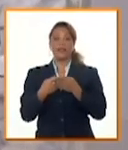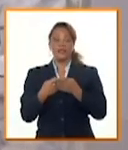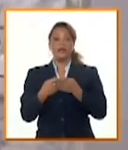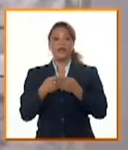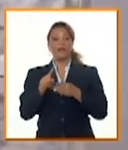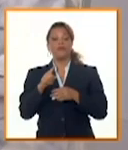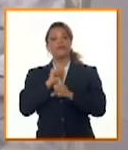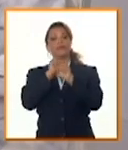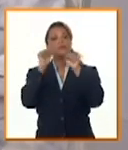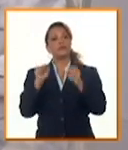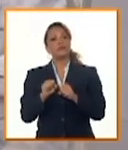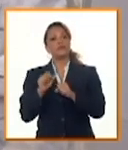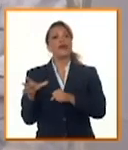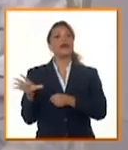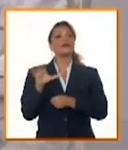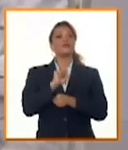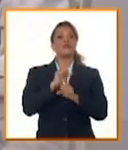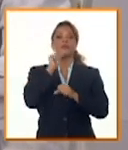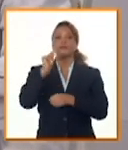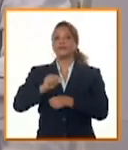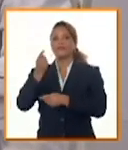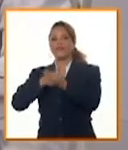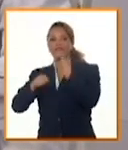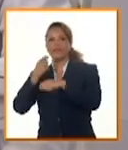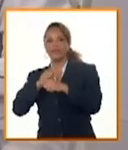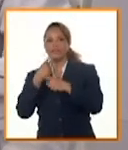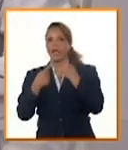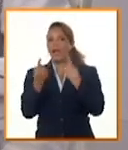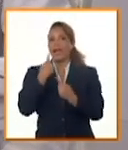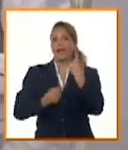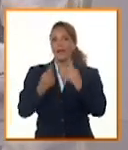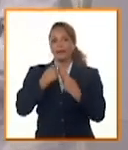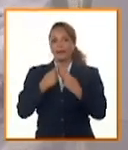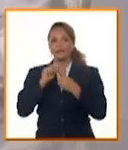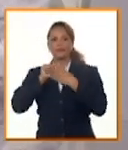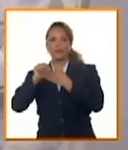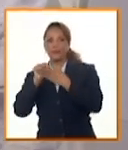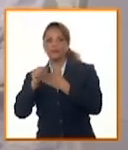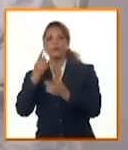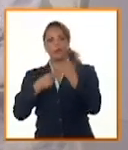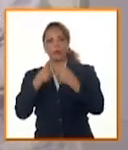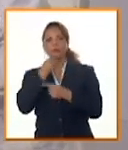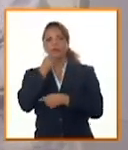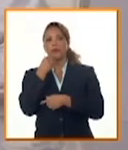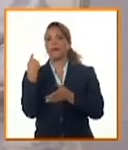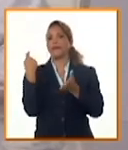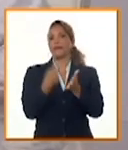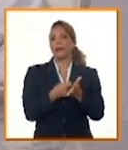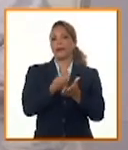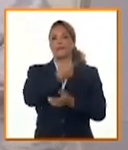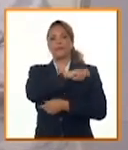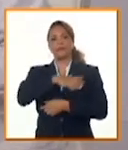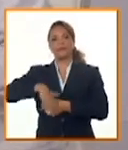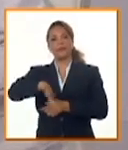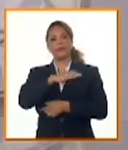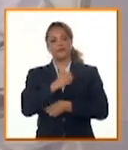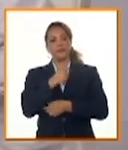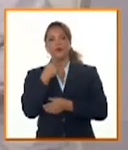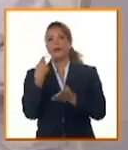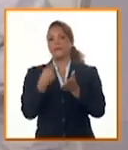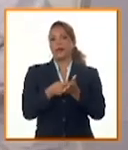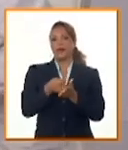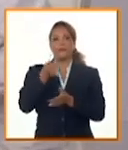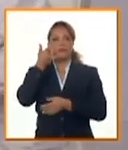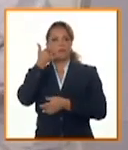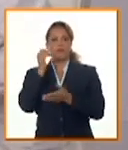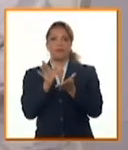brindarle posibilidades a todo el que venda un producto o un servicio que le permita a la población empoderado con los medios